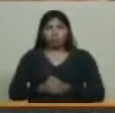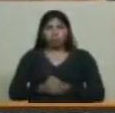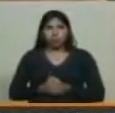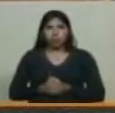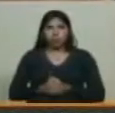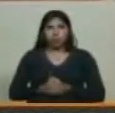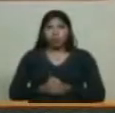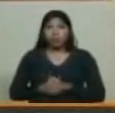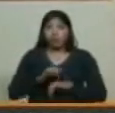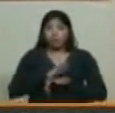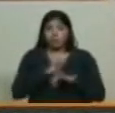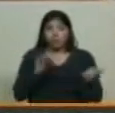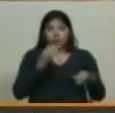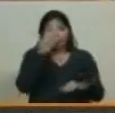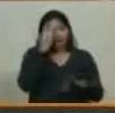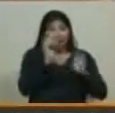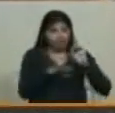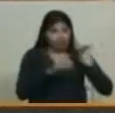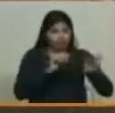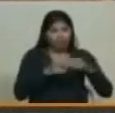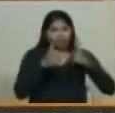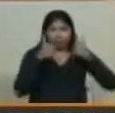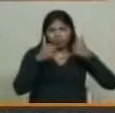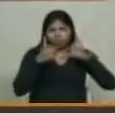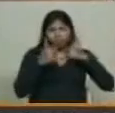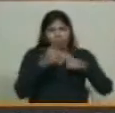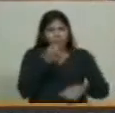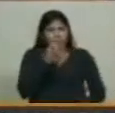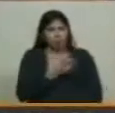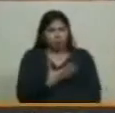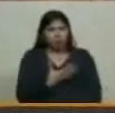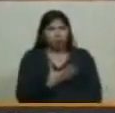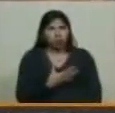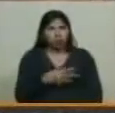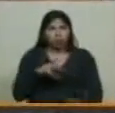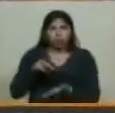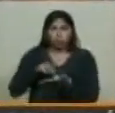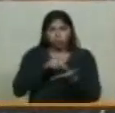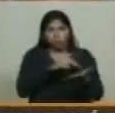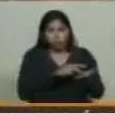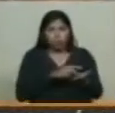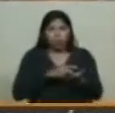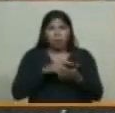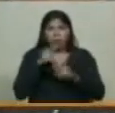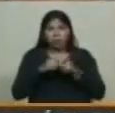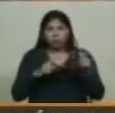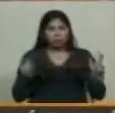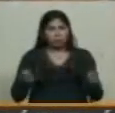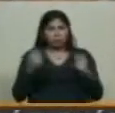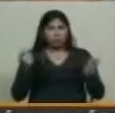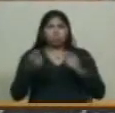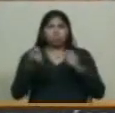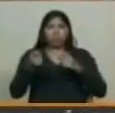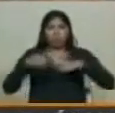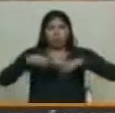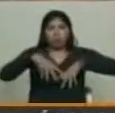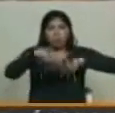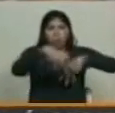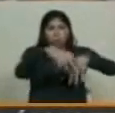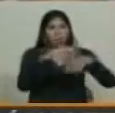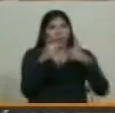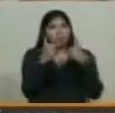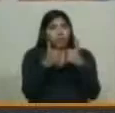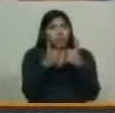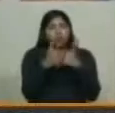del carnaval, fue un carnaval hermoso, donde los que participaban, los que animaban, los que desfilaban, los que le dieron vida, fue